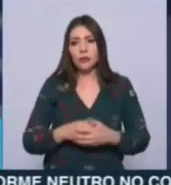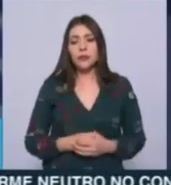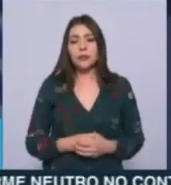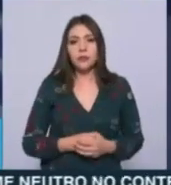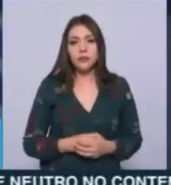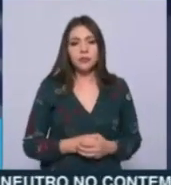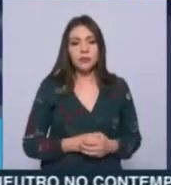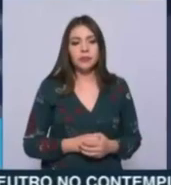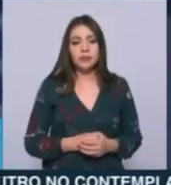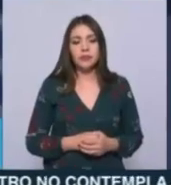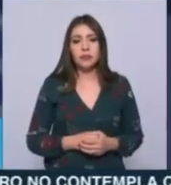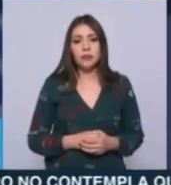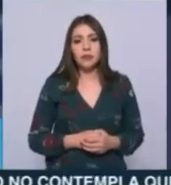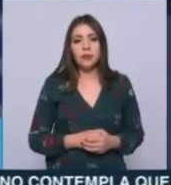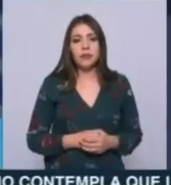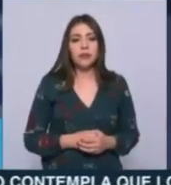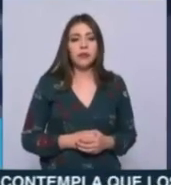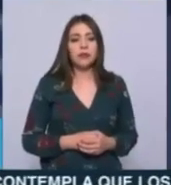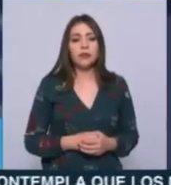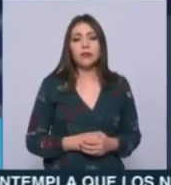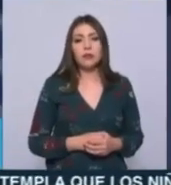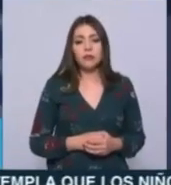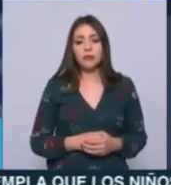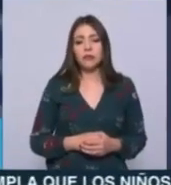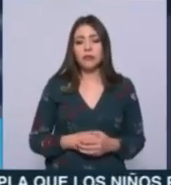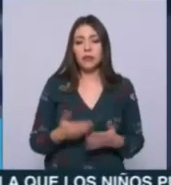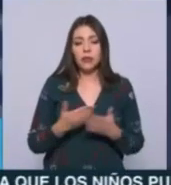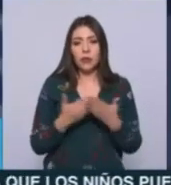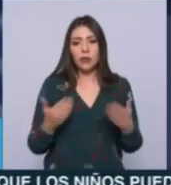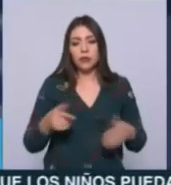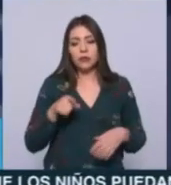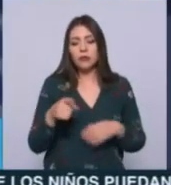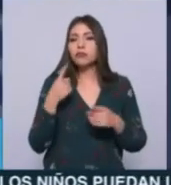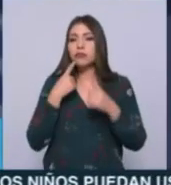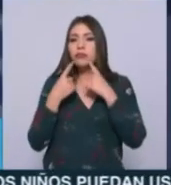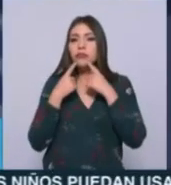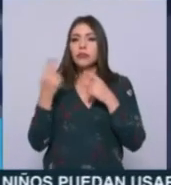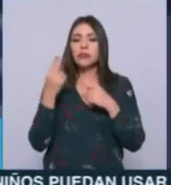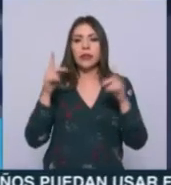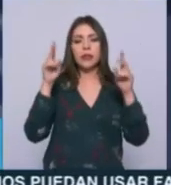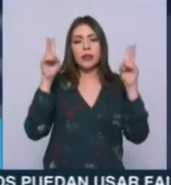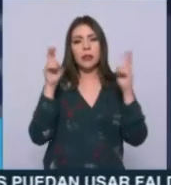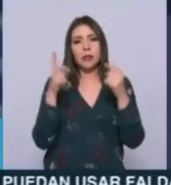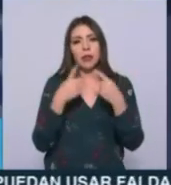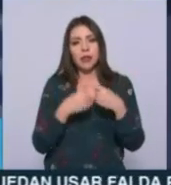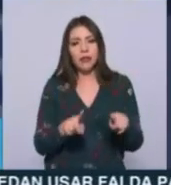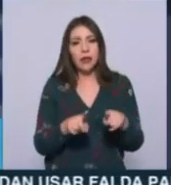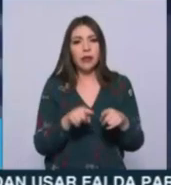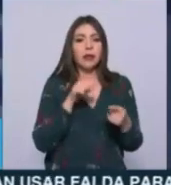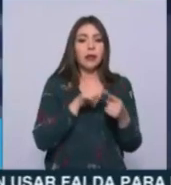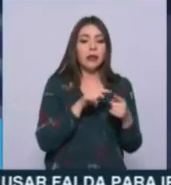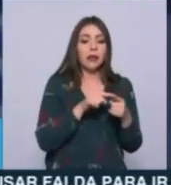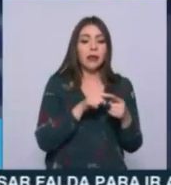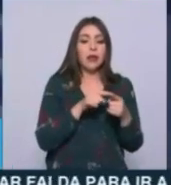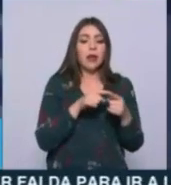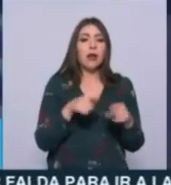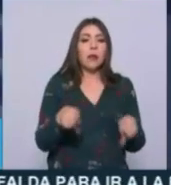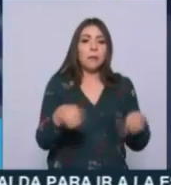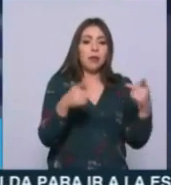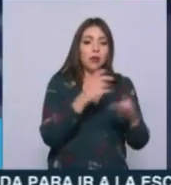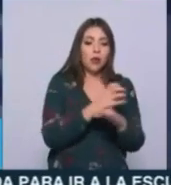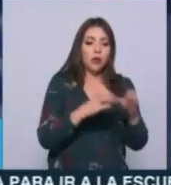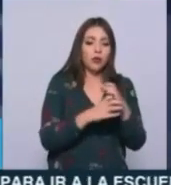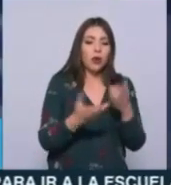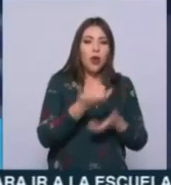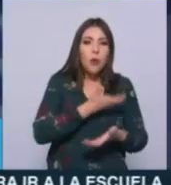damos cuenta, estamos en un tema diferente. Negociamos un tema comercial por un tema de seguridad. Yo sinceramente